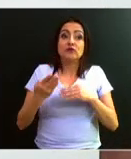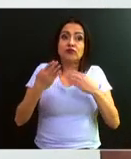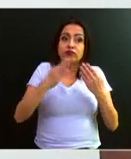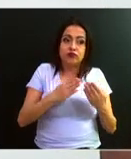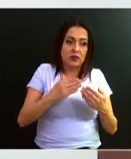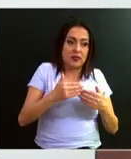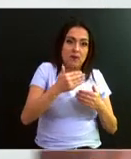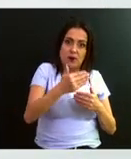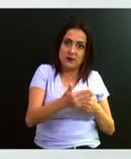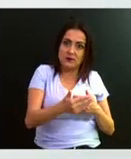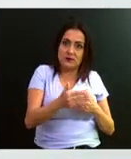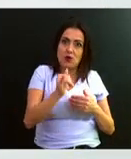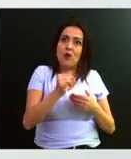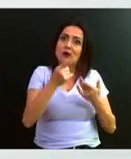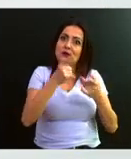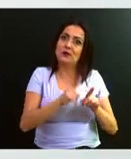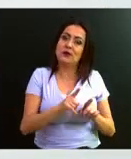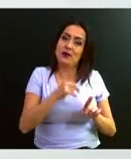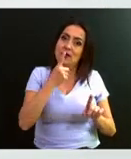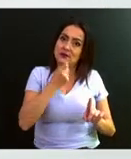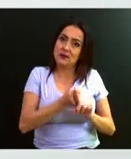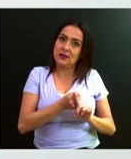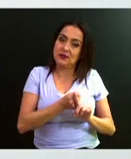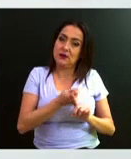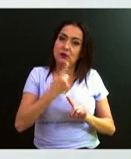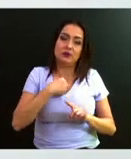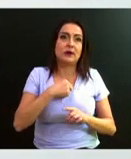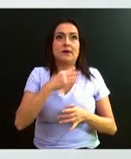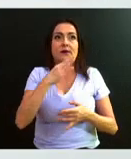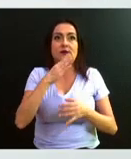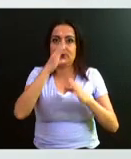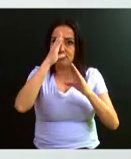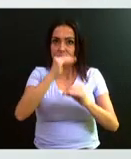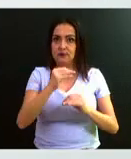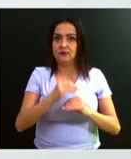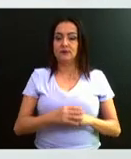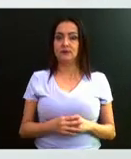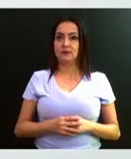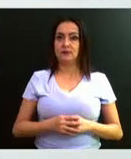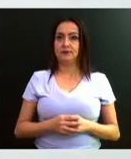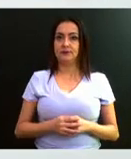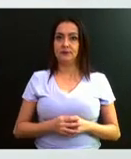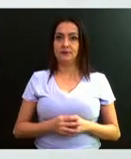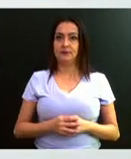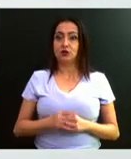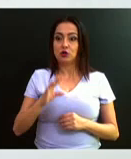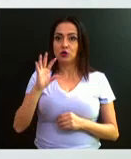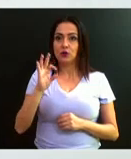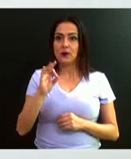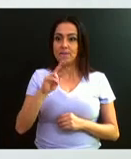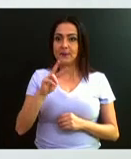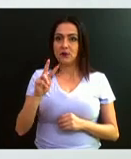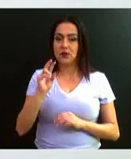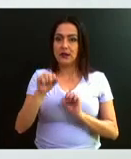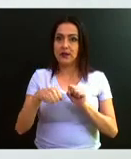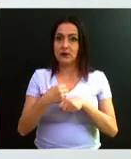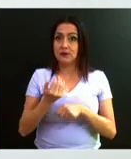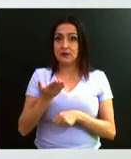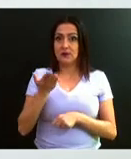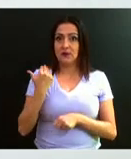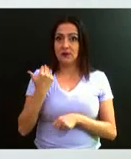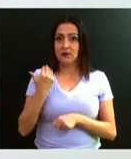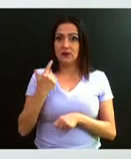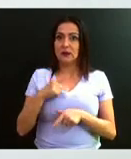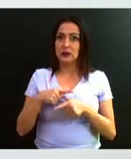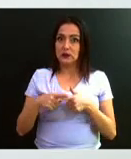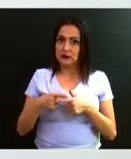después, como consecuencia del accidente que estamos hablando en los datos que les daba, son 922 el año pasado.